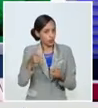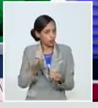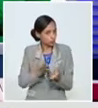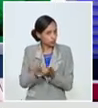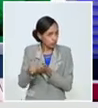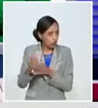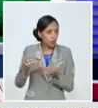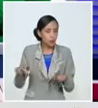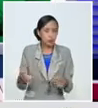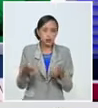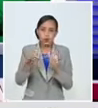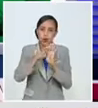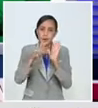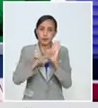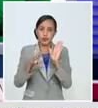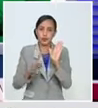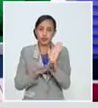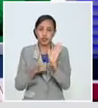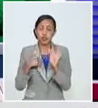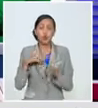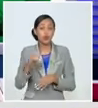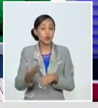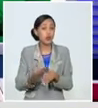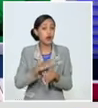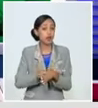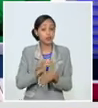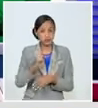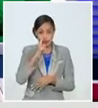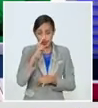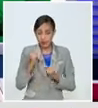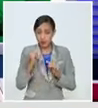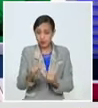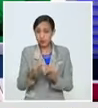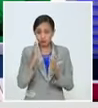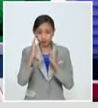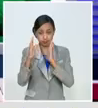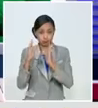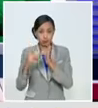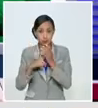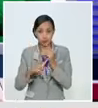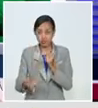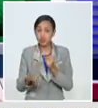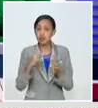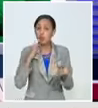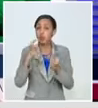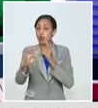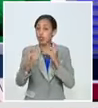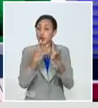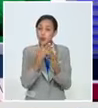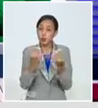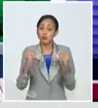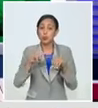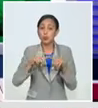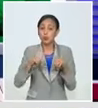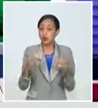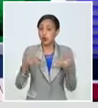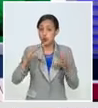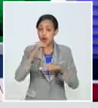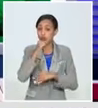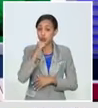antes de terminar la información de las provincias, porque indiscutiblemente hay que